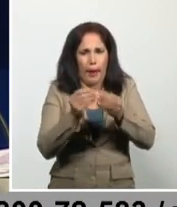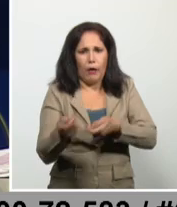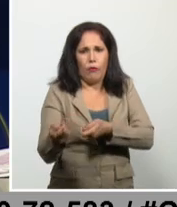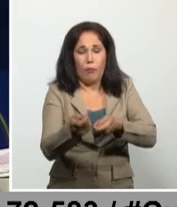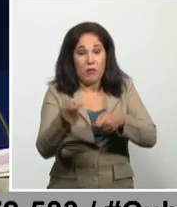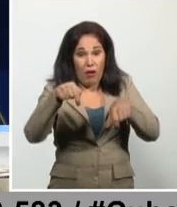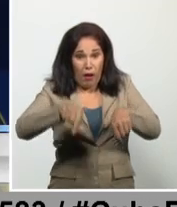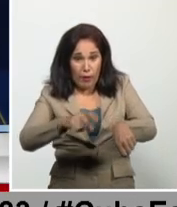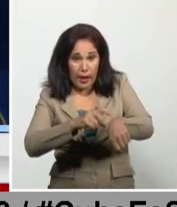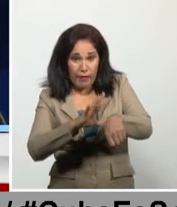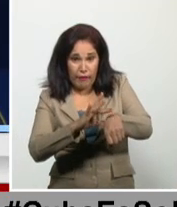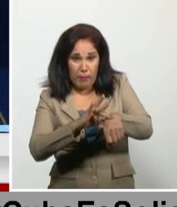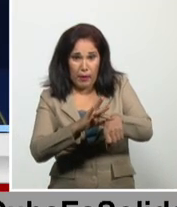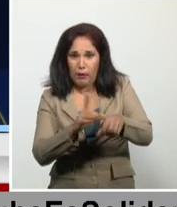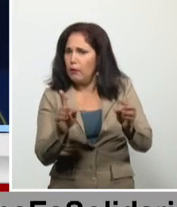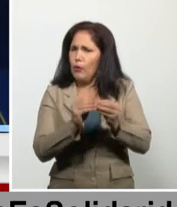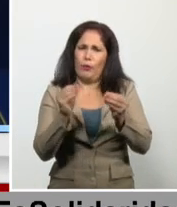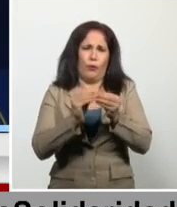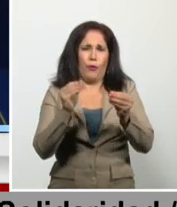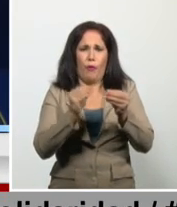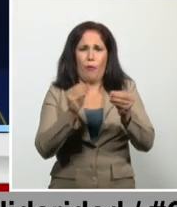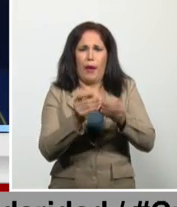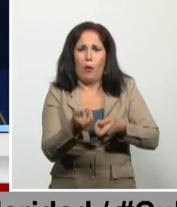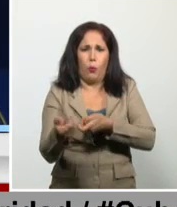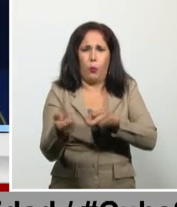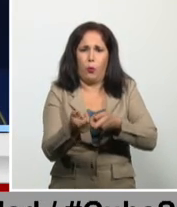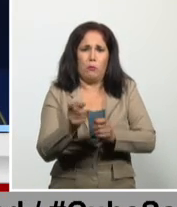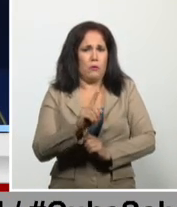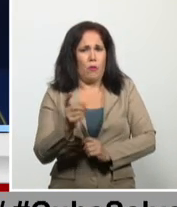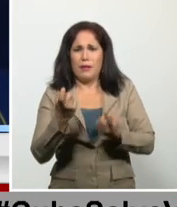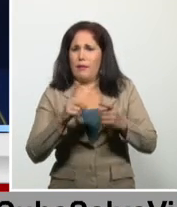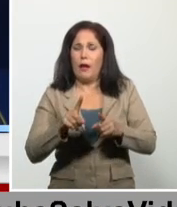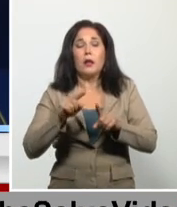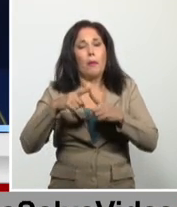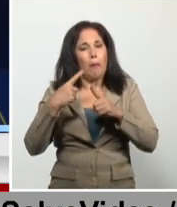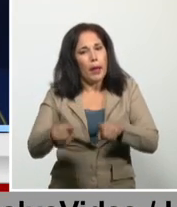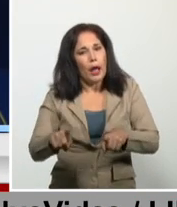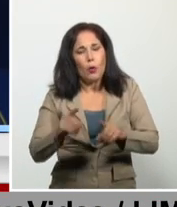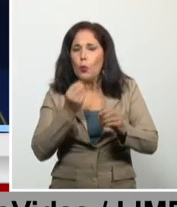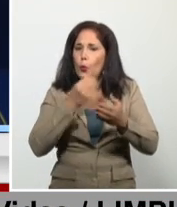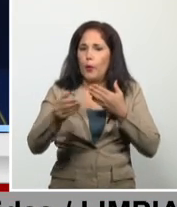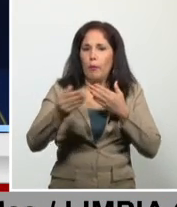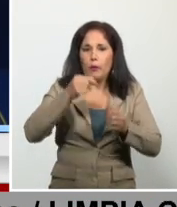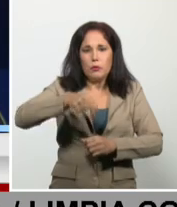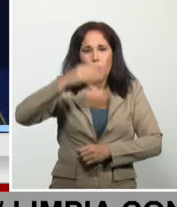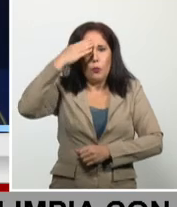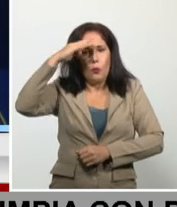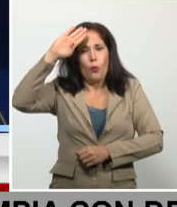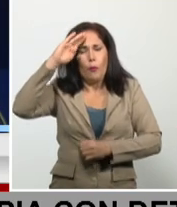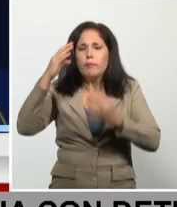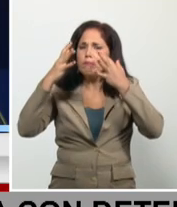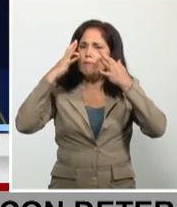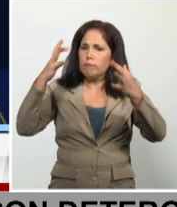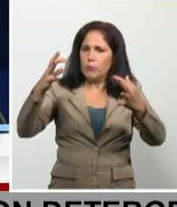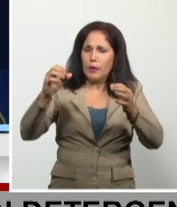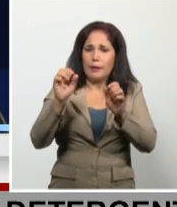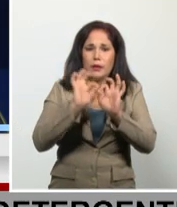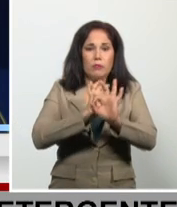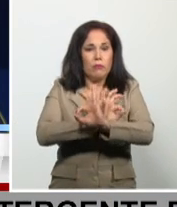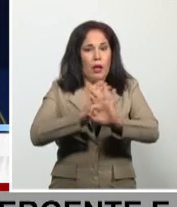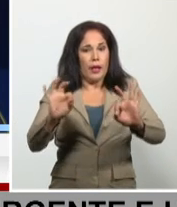En esta enfermedad no son los que intervienen precisamente. De todas formas, en Cuba es importante siempre mantener un nivel